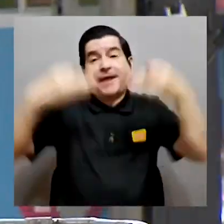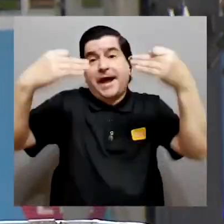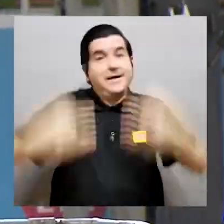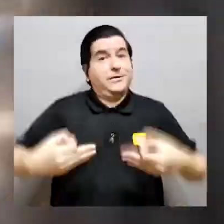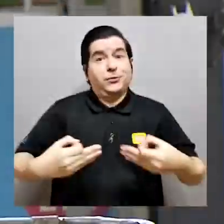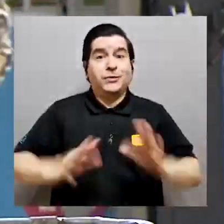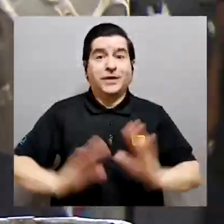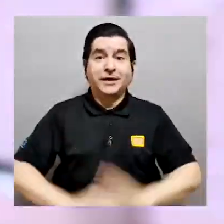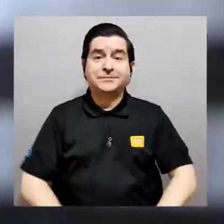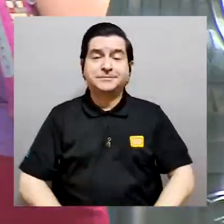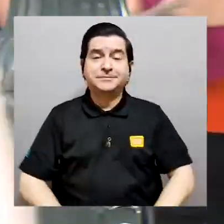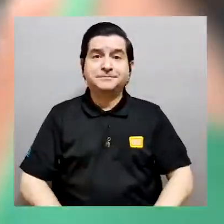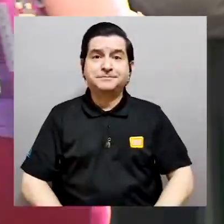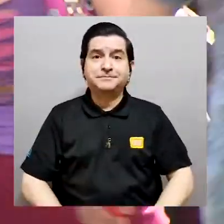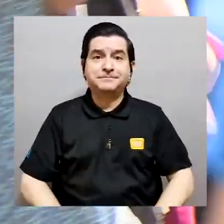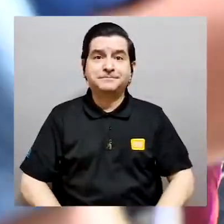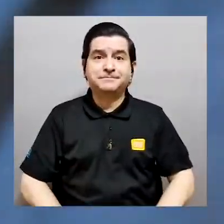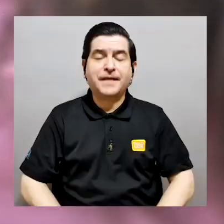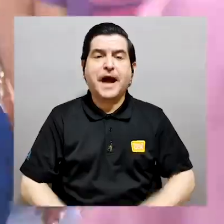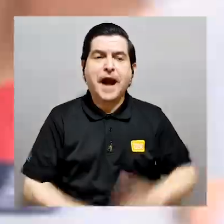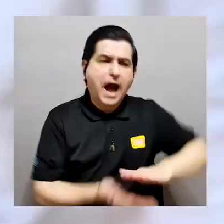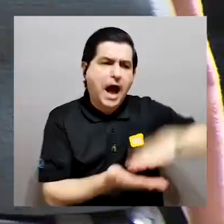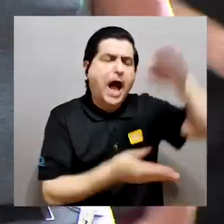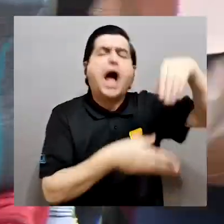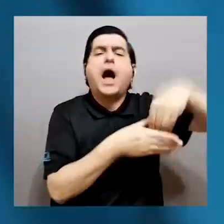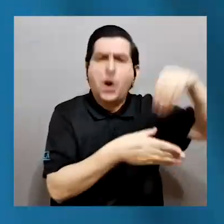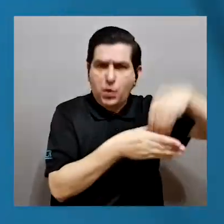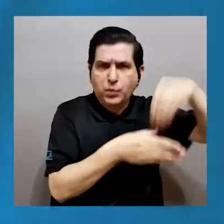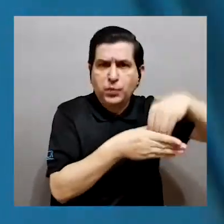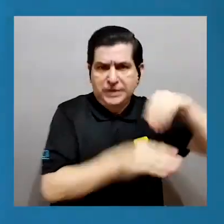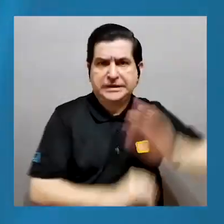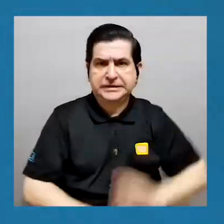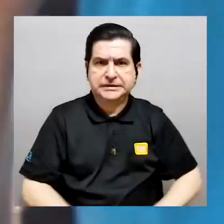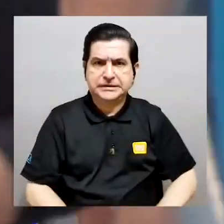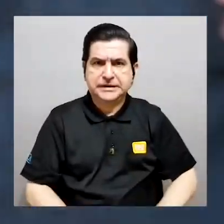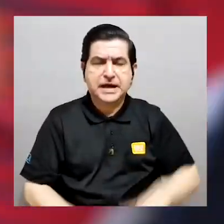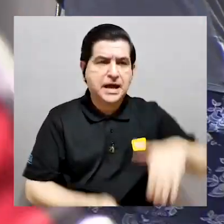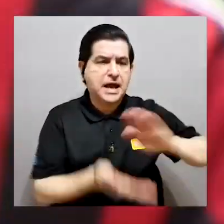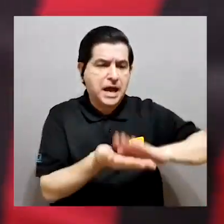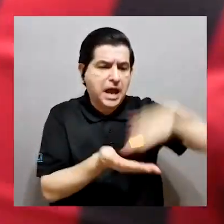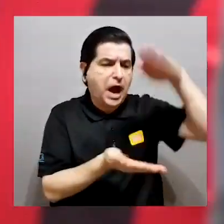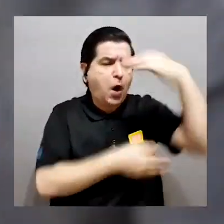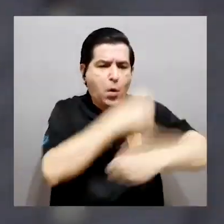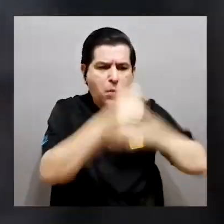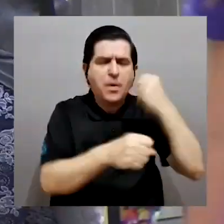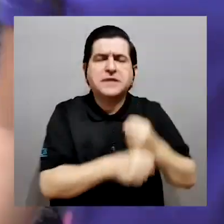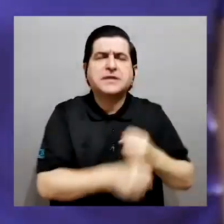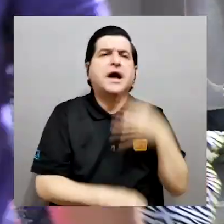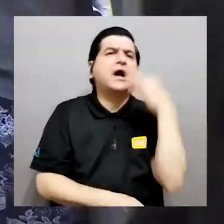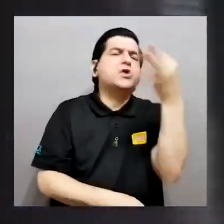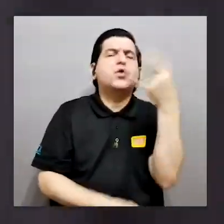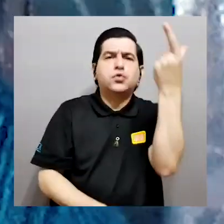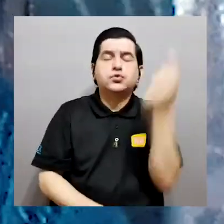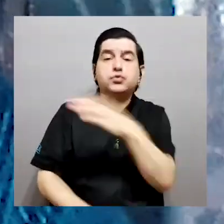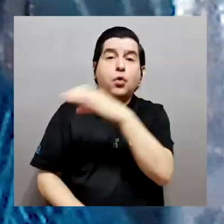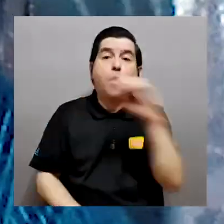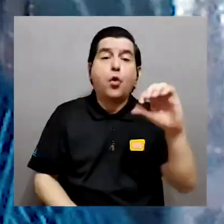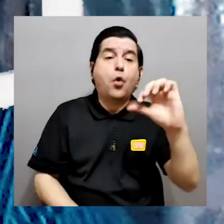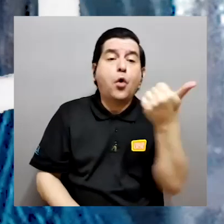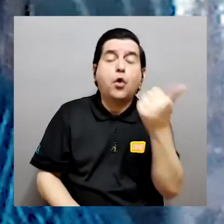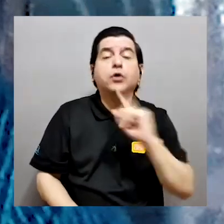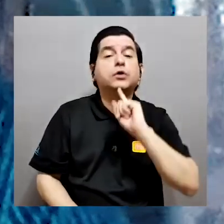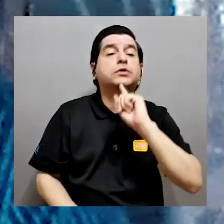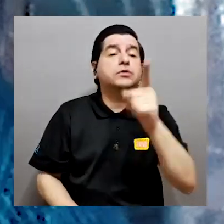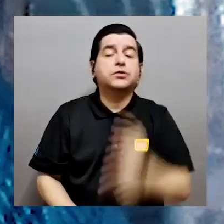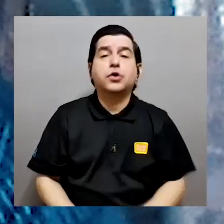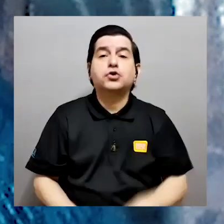tomar. Entonces aumente las cuotas, aumente la edad de retiro, o otros